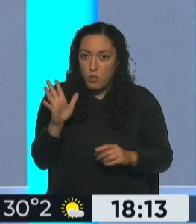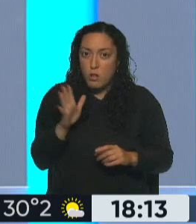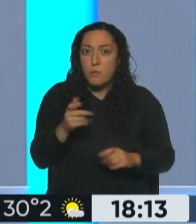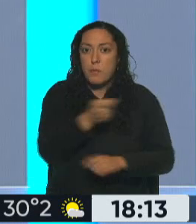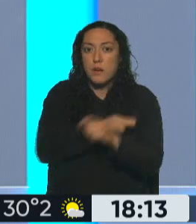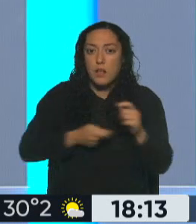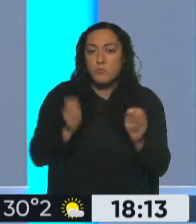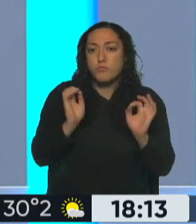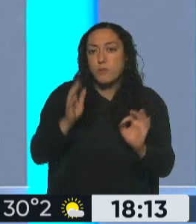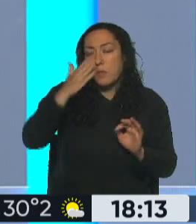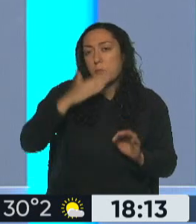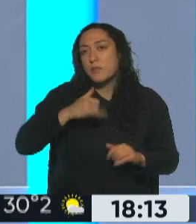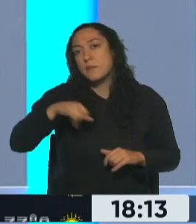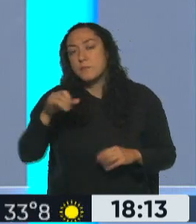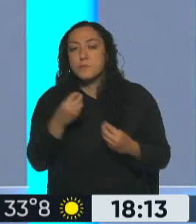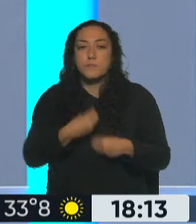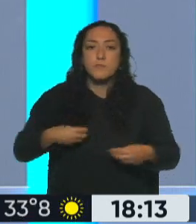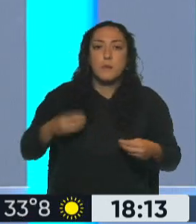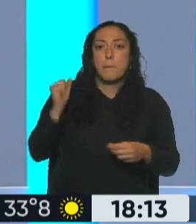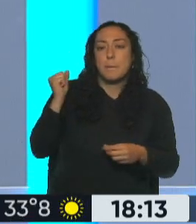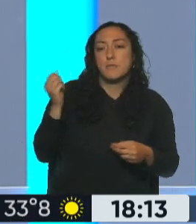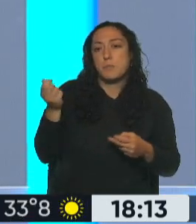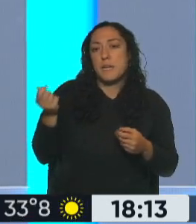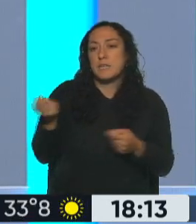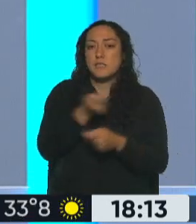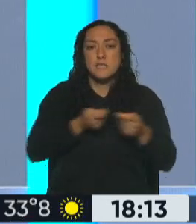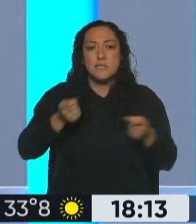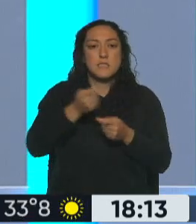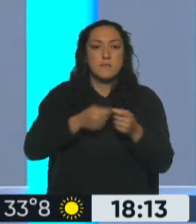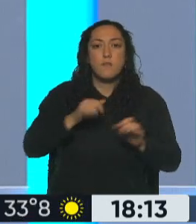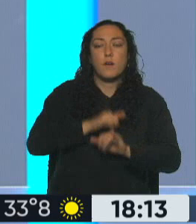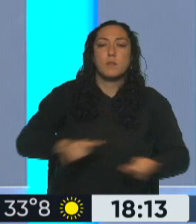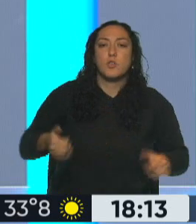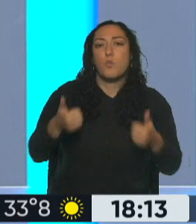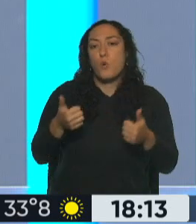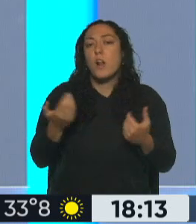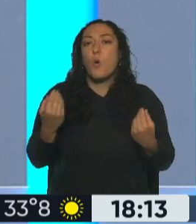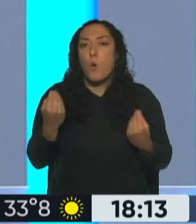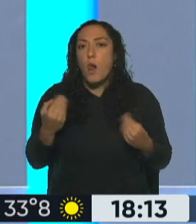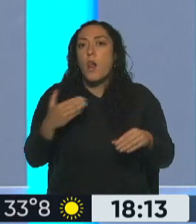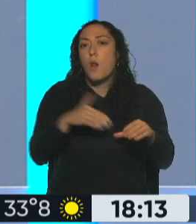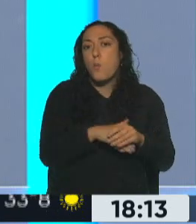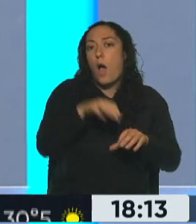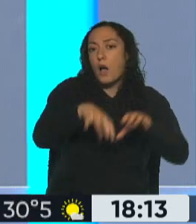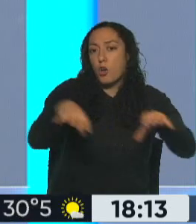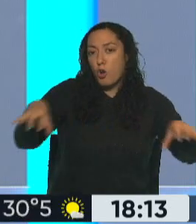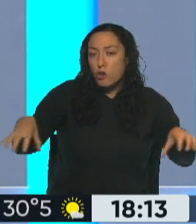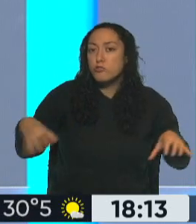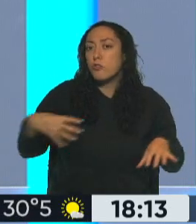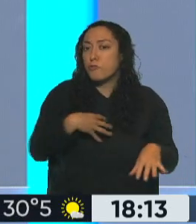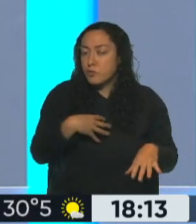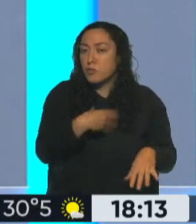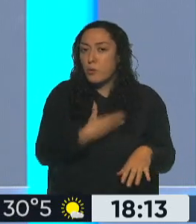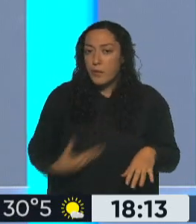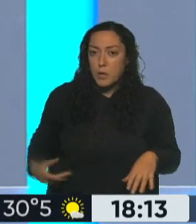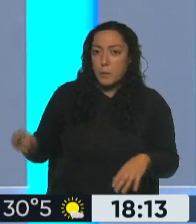mercado. Es mucha plata en pesos que sigue circulando. El dato bueno es que los bancos renuevan la confianza del gobierno y le